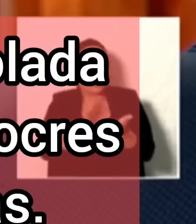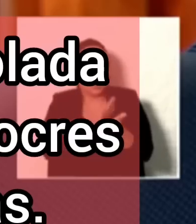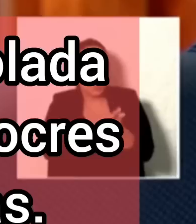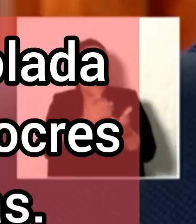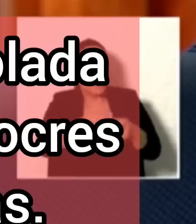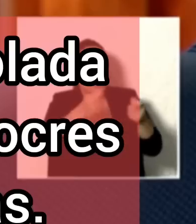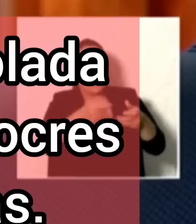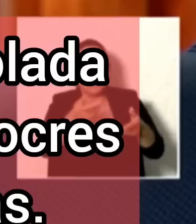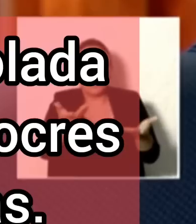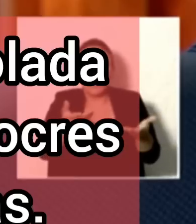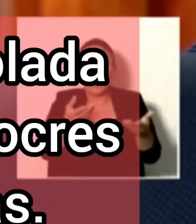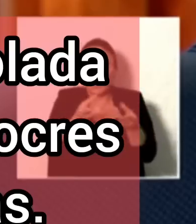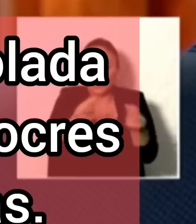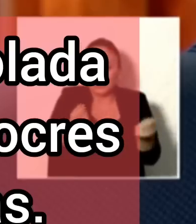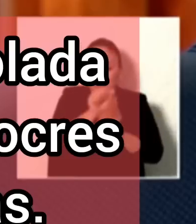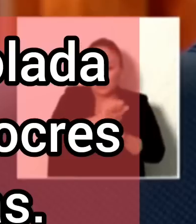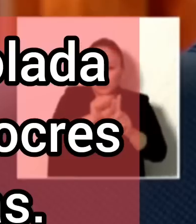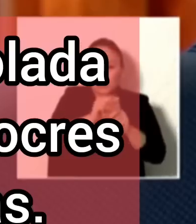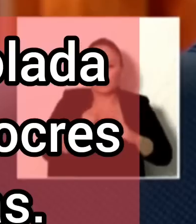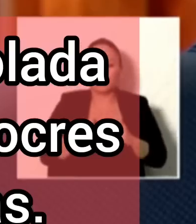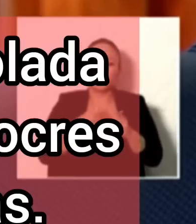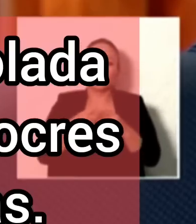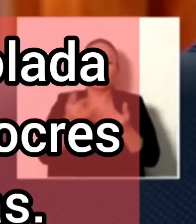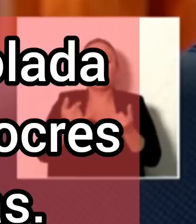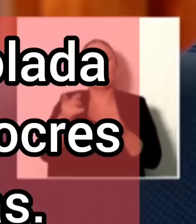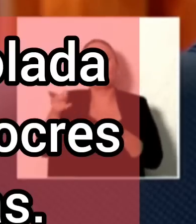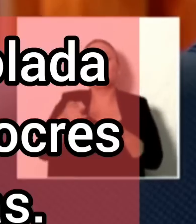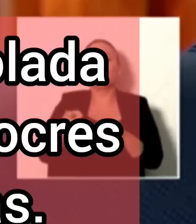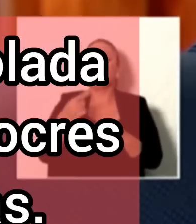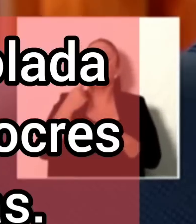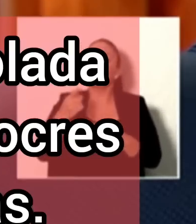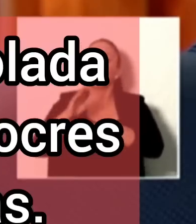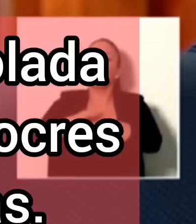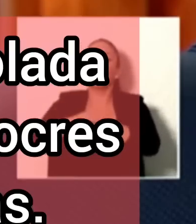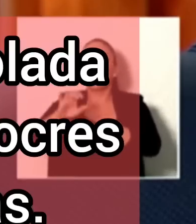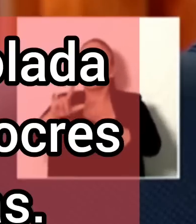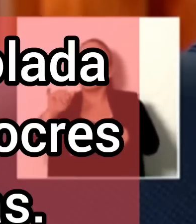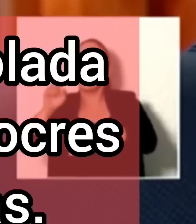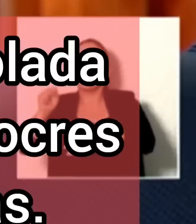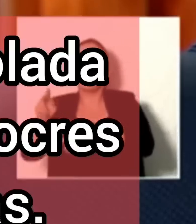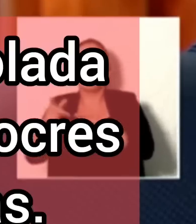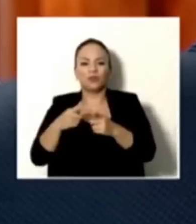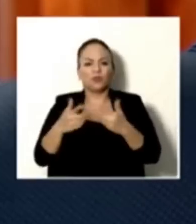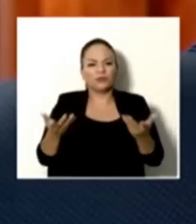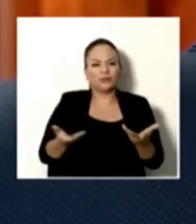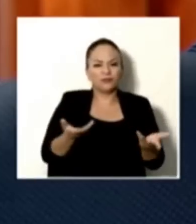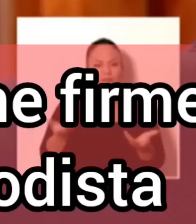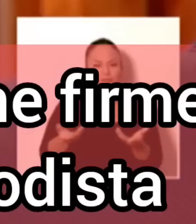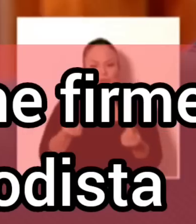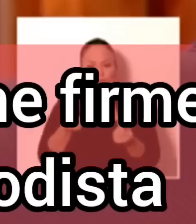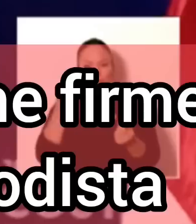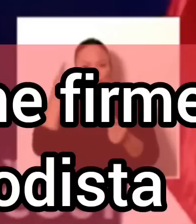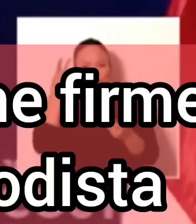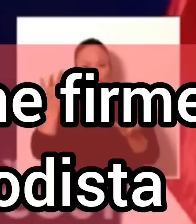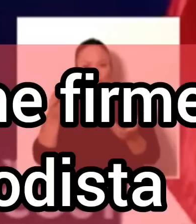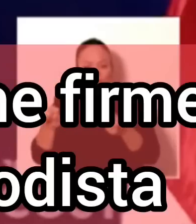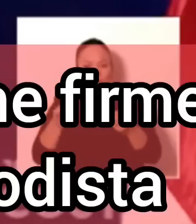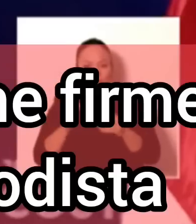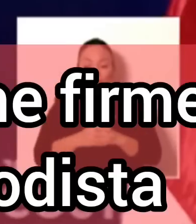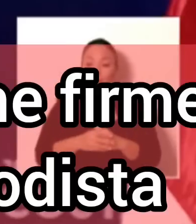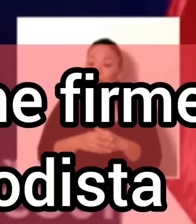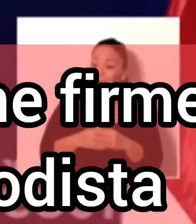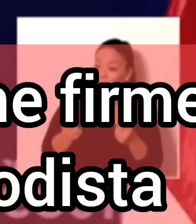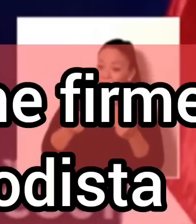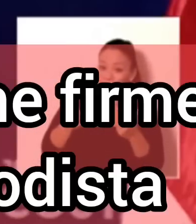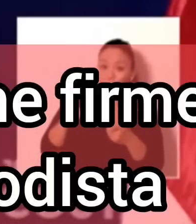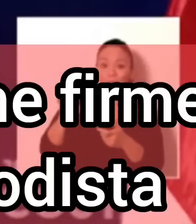solventar esta necesidad y ahora le achacan la responsabilidad a don Elian. Entonces yo digo, ¿dónde está el costo político para esta administración? Bueno, dichoso don Elian